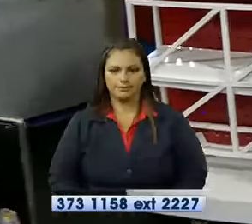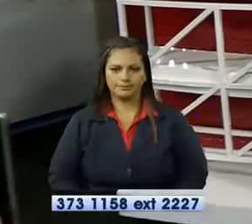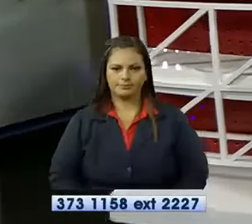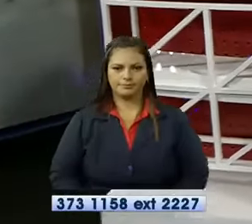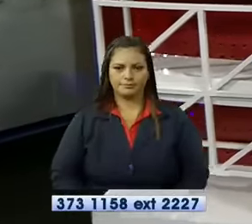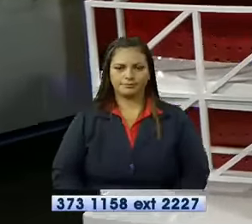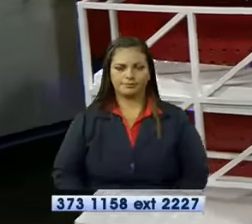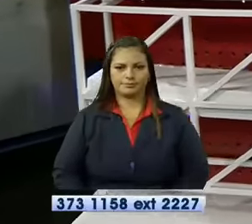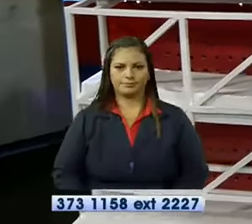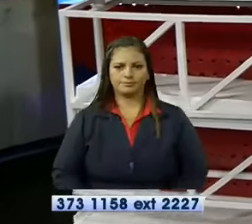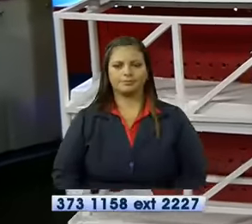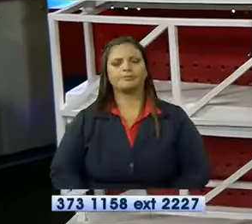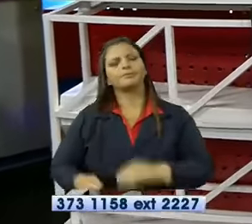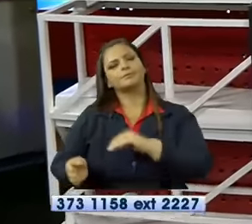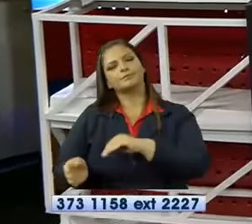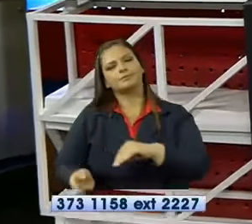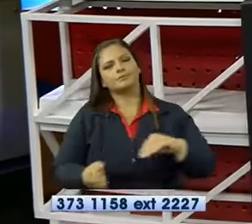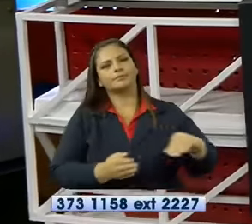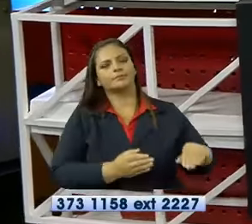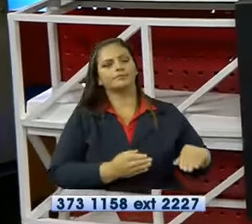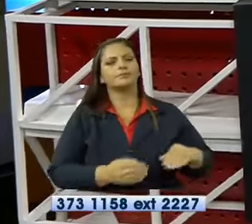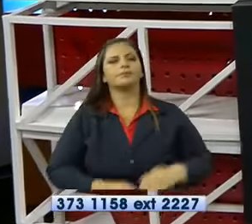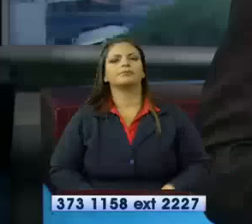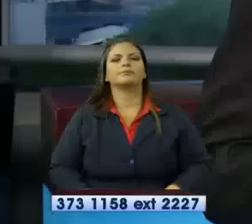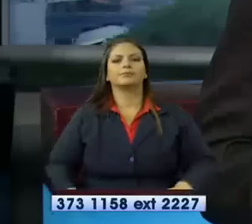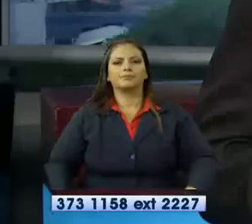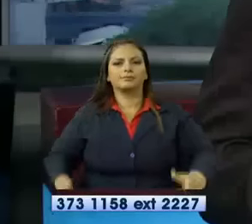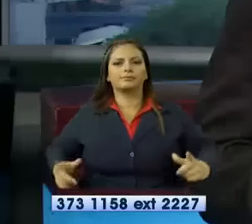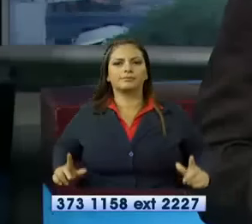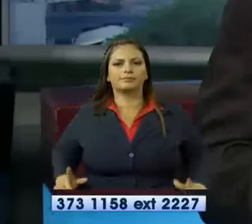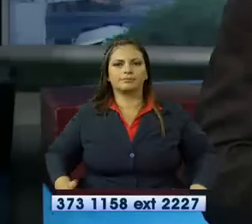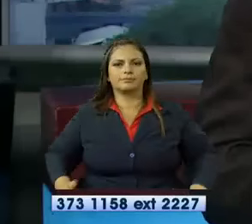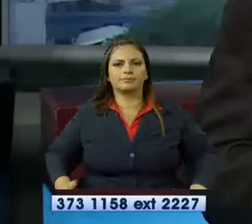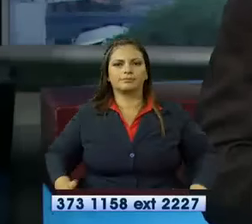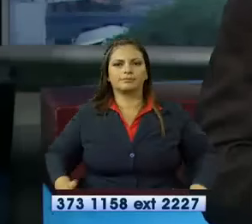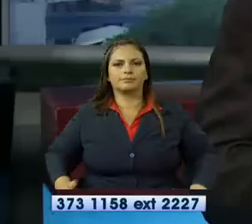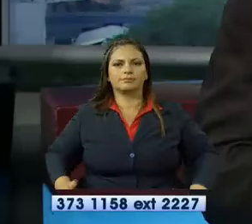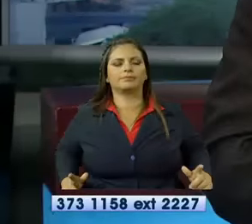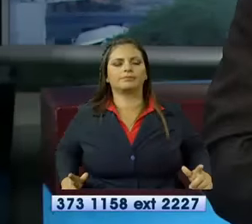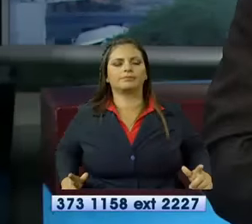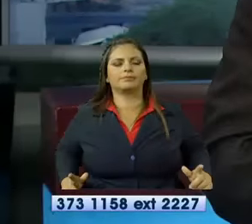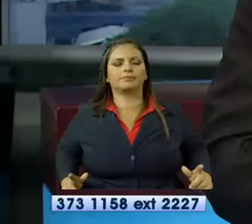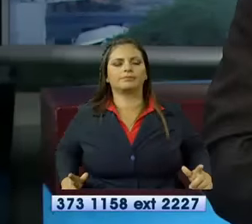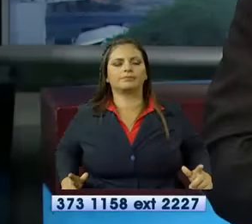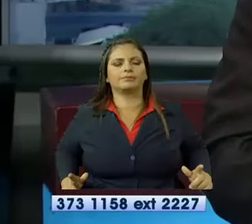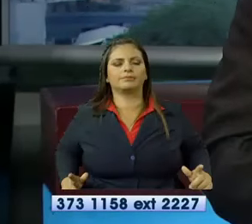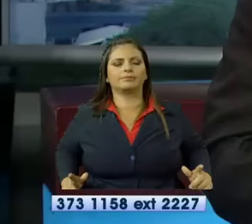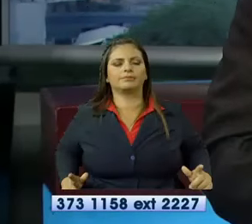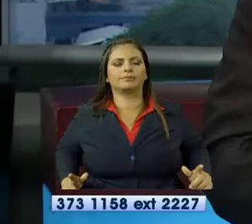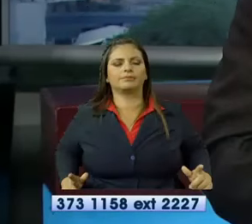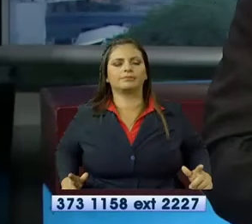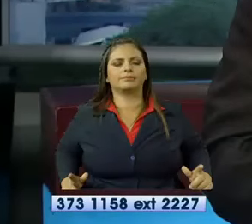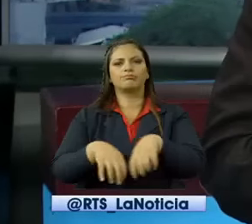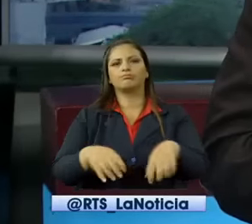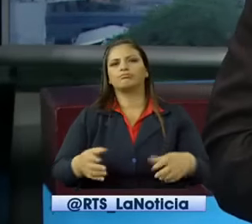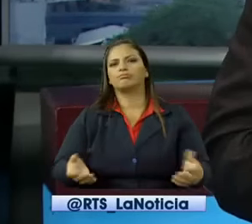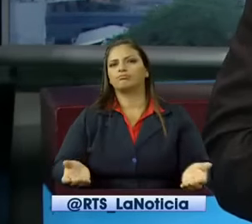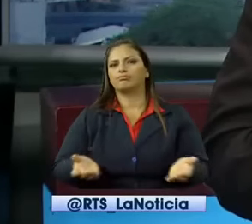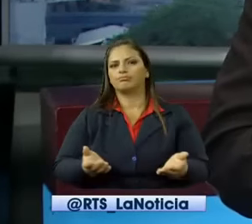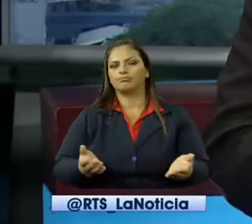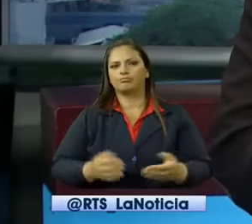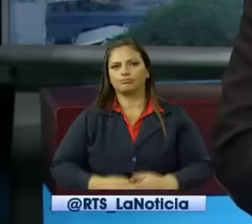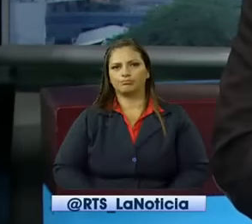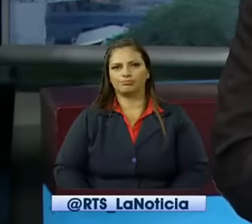En el marco de la campaña rumbo a las elecciones de febrero próximo, el candidato presidencial por Alianza País, Lenín Moreno, asistió a un evento